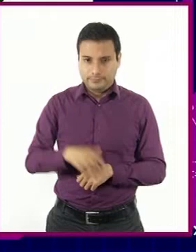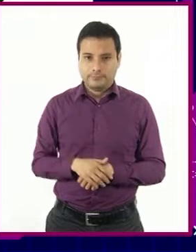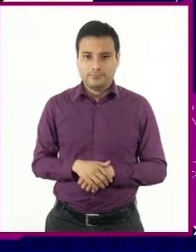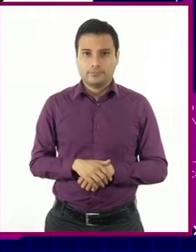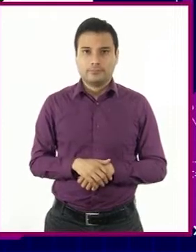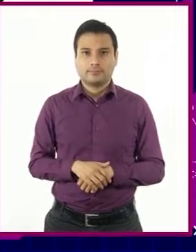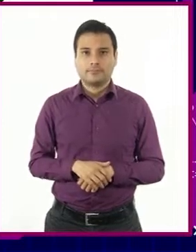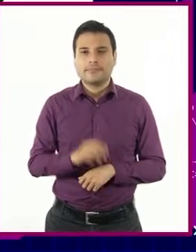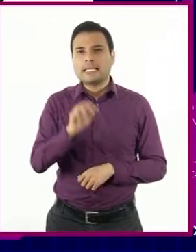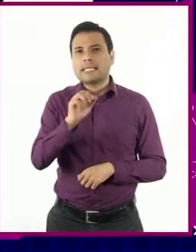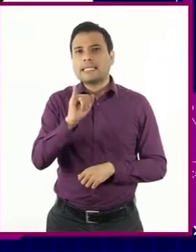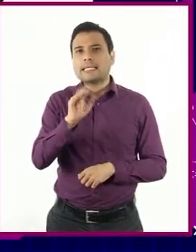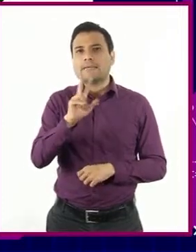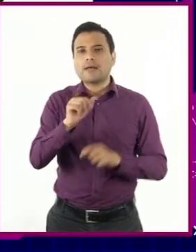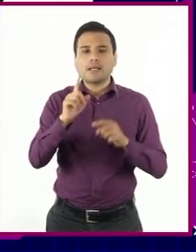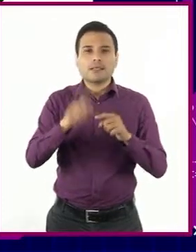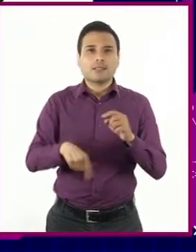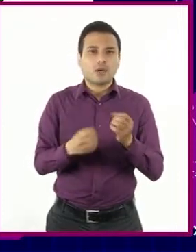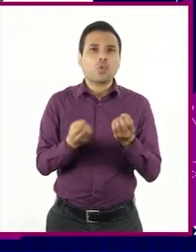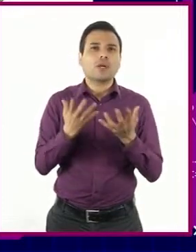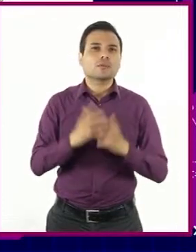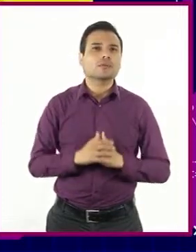¿Cuánto cuesta cada prenda sin IVA?